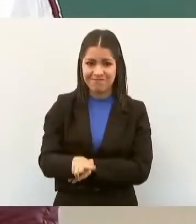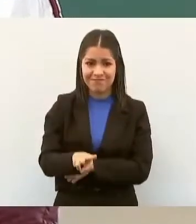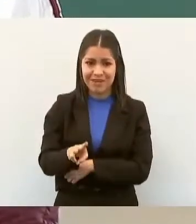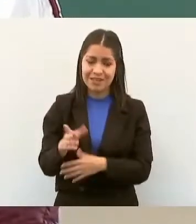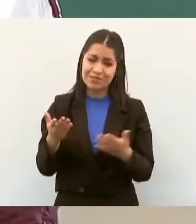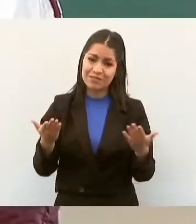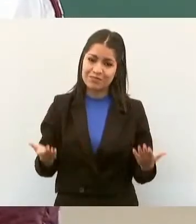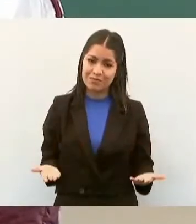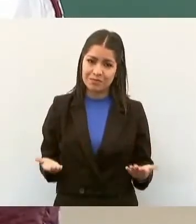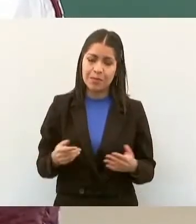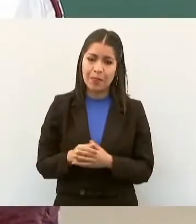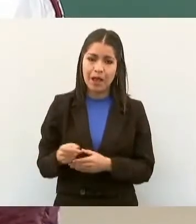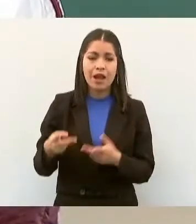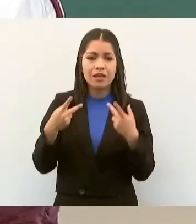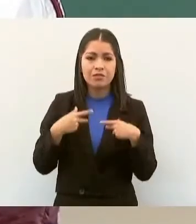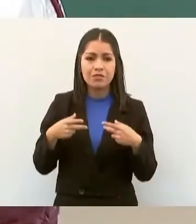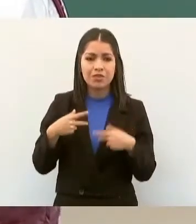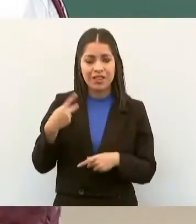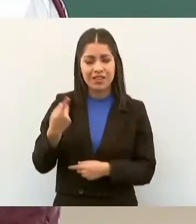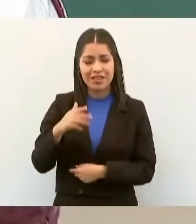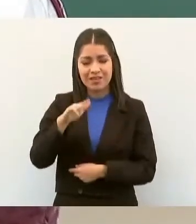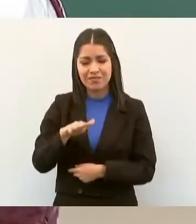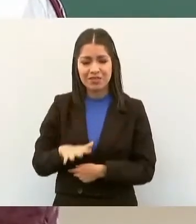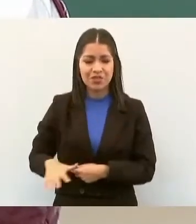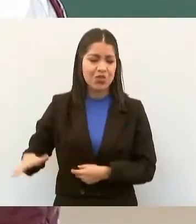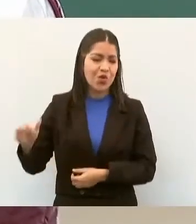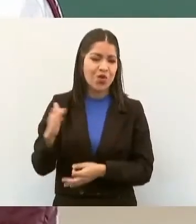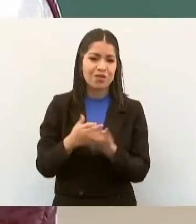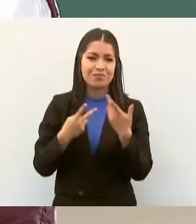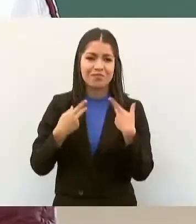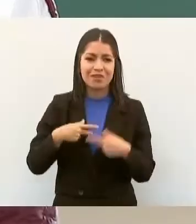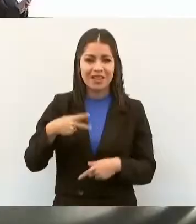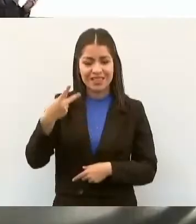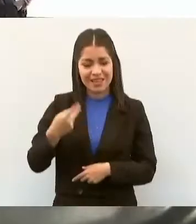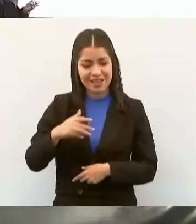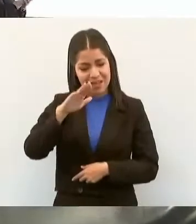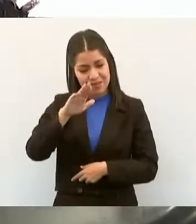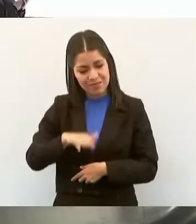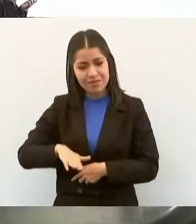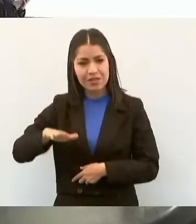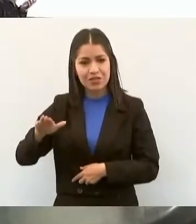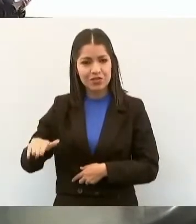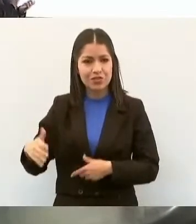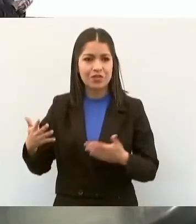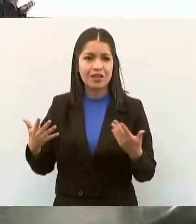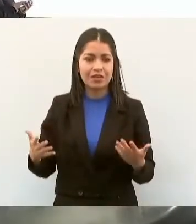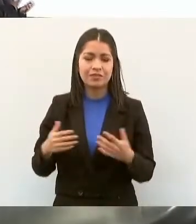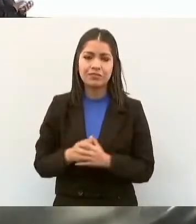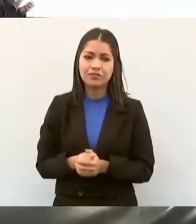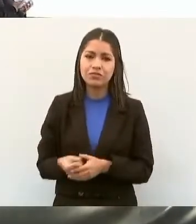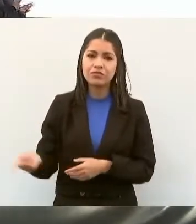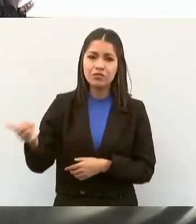todos los habitantes de Michoacán, para todo el pueblo michoacano, que vamos a estar